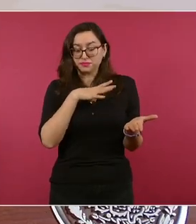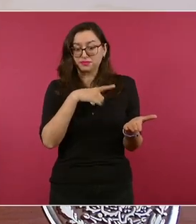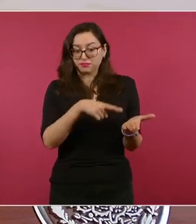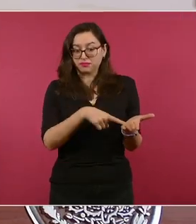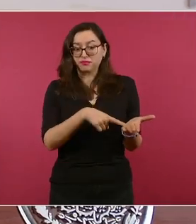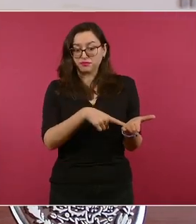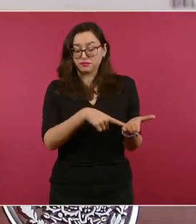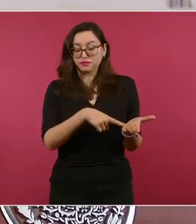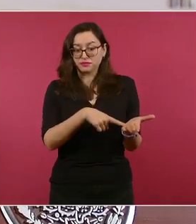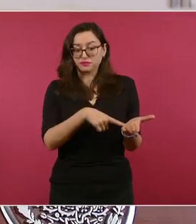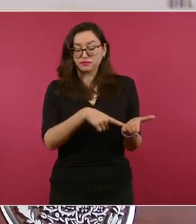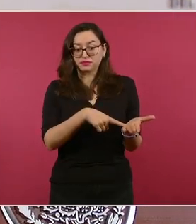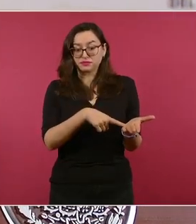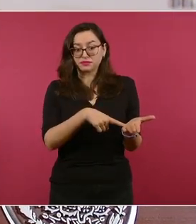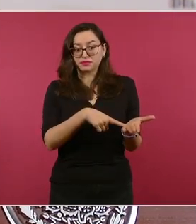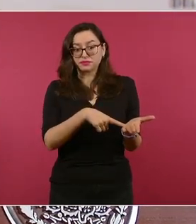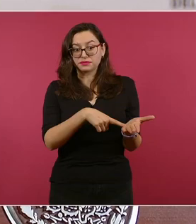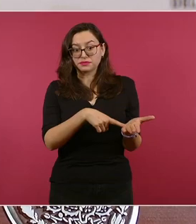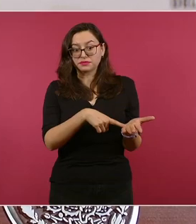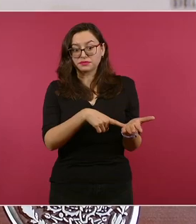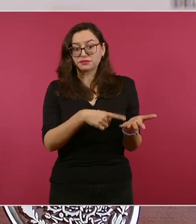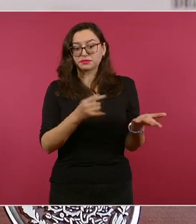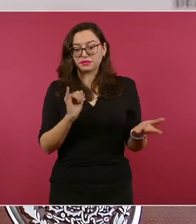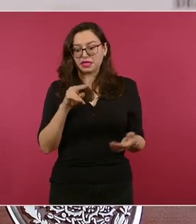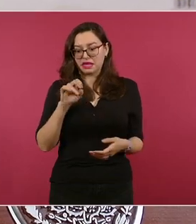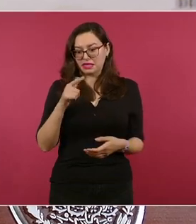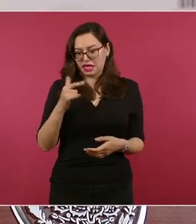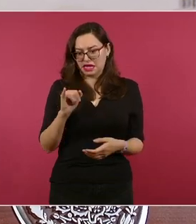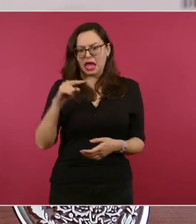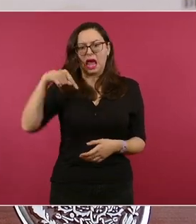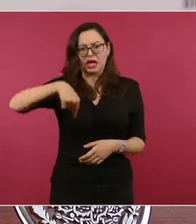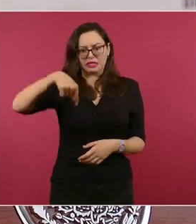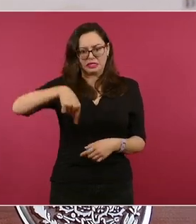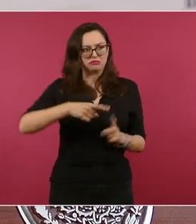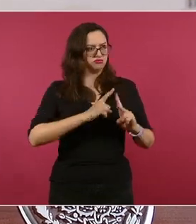el organismo de las estadísticas.